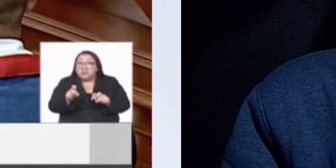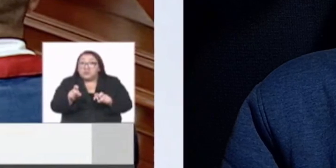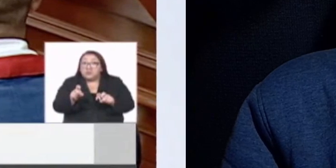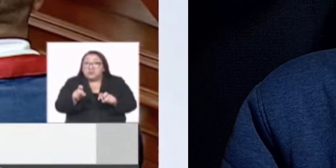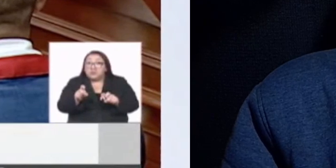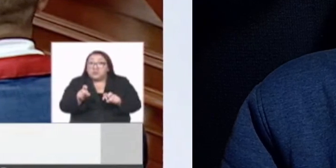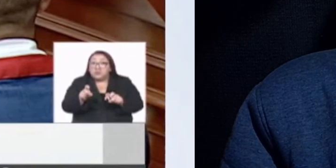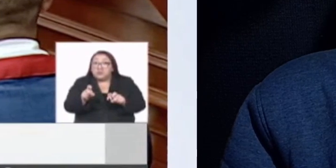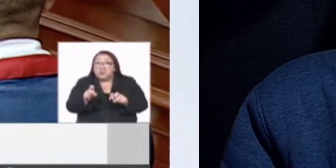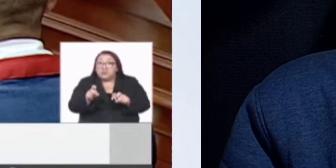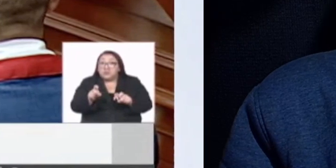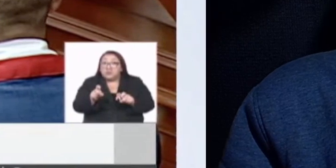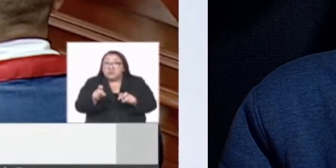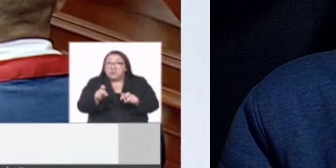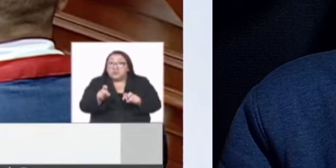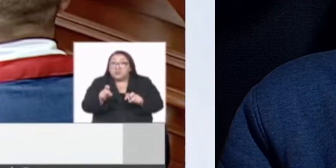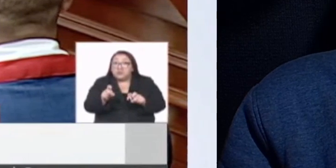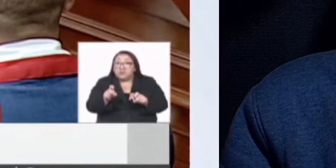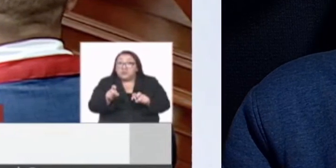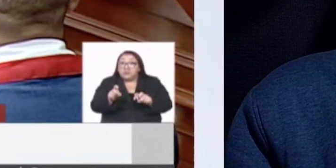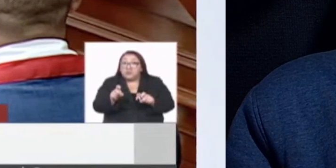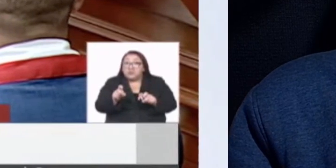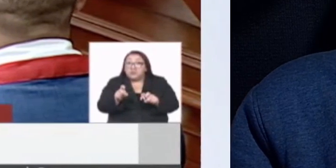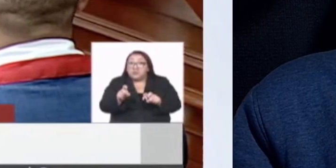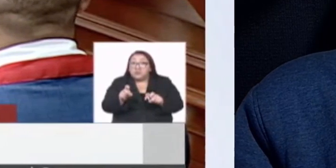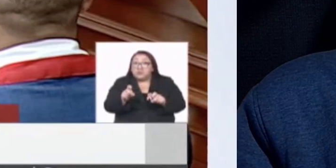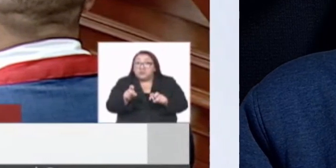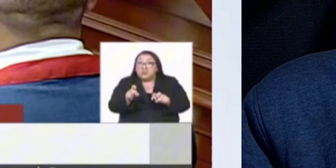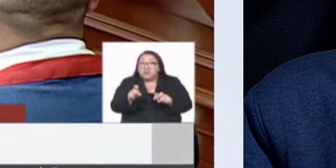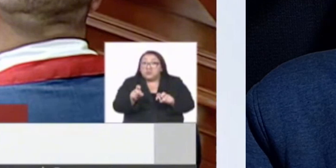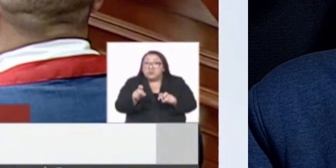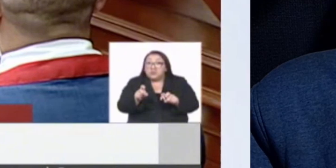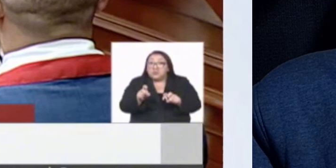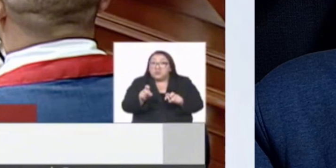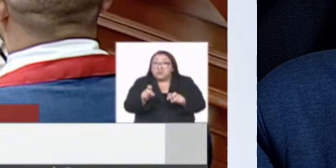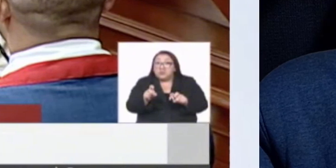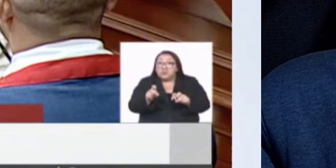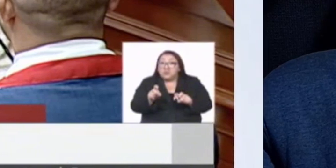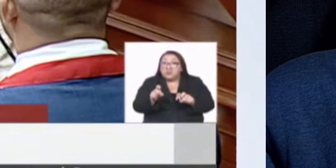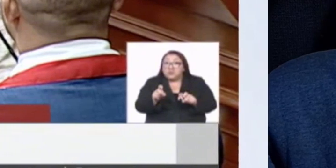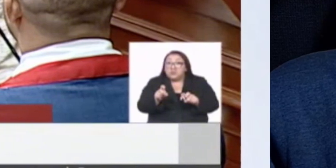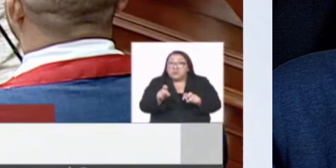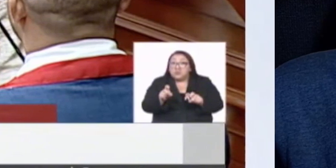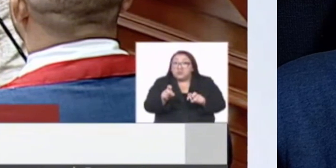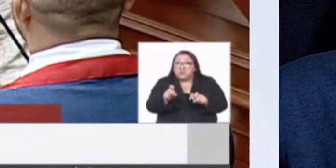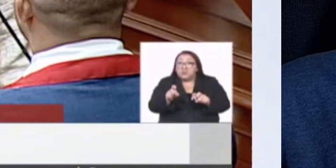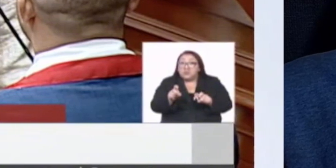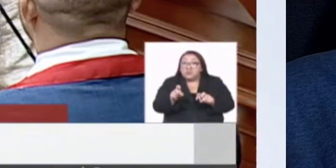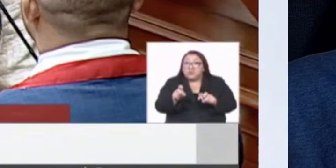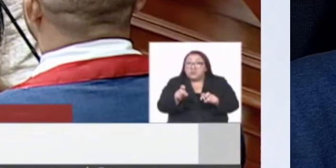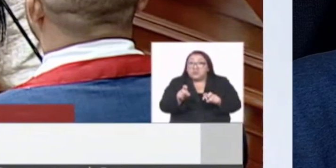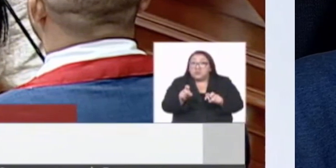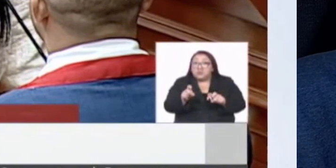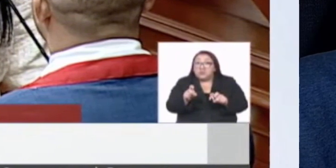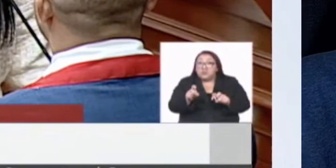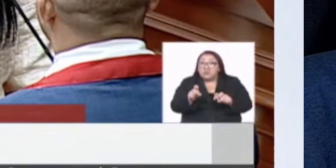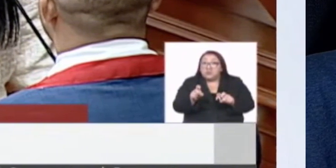tiene 12 congresistas. Agradezco a quienes siguen el canal y todas nuestras